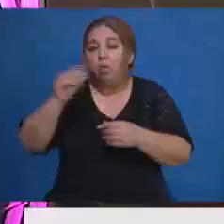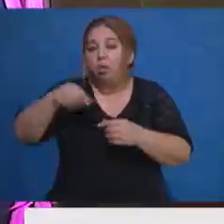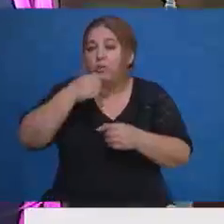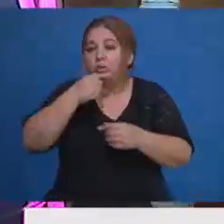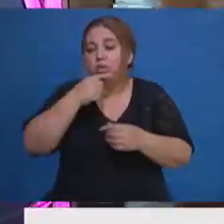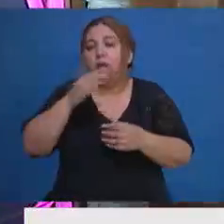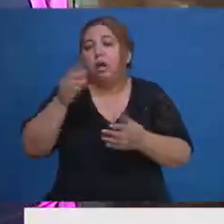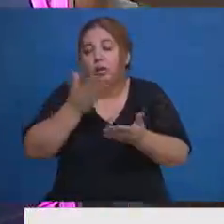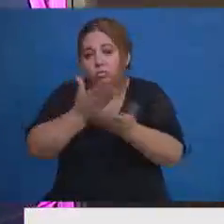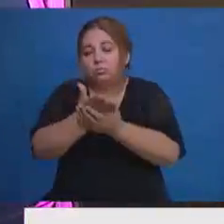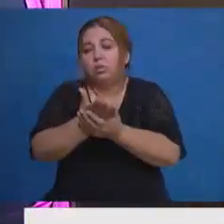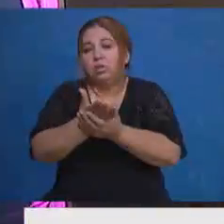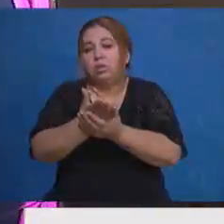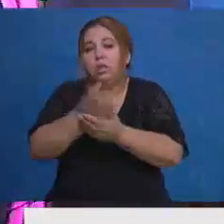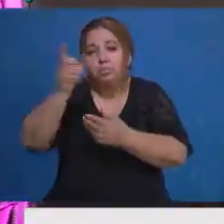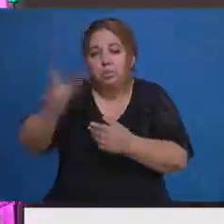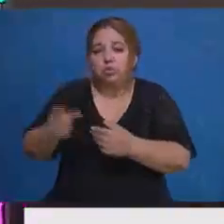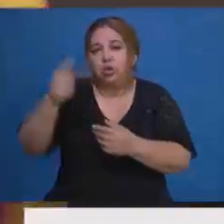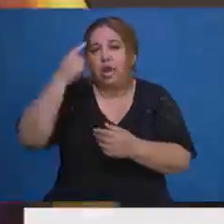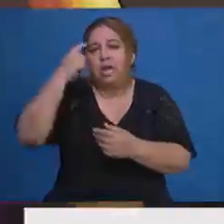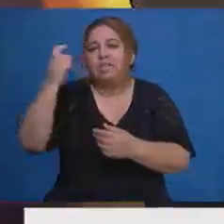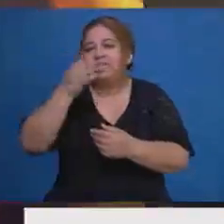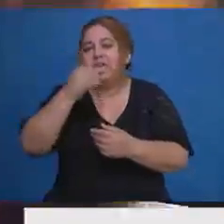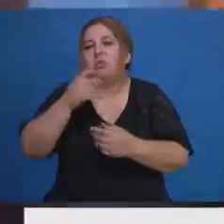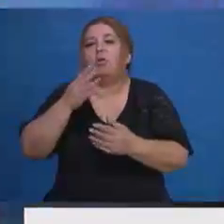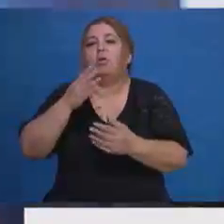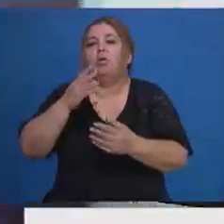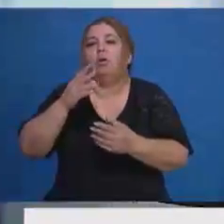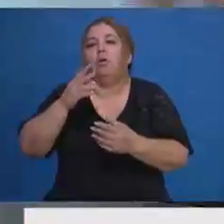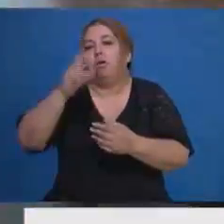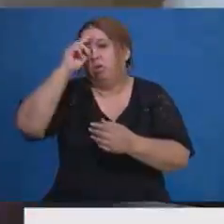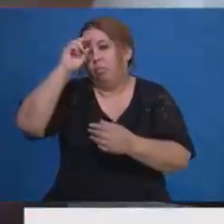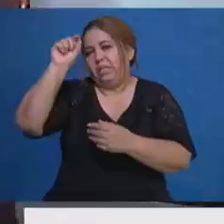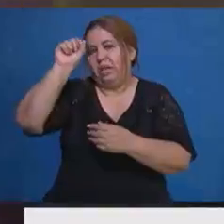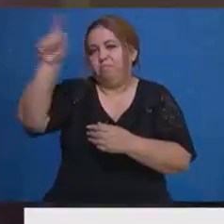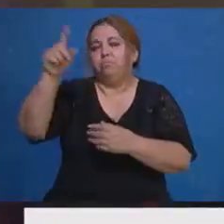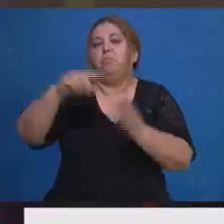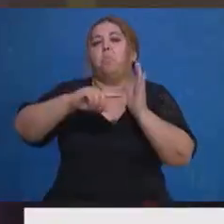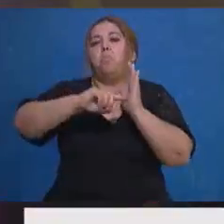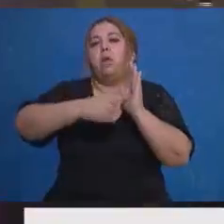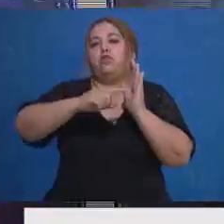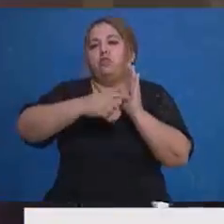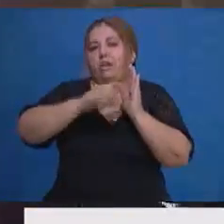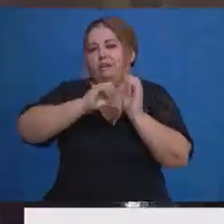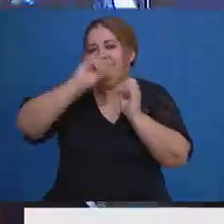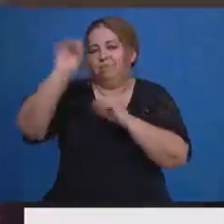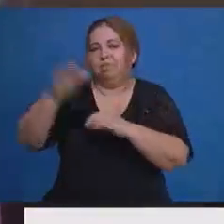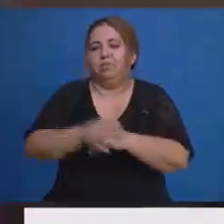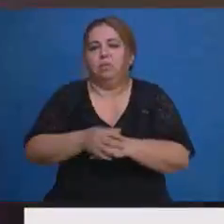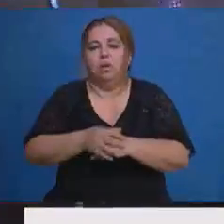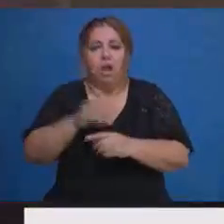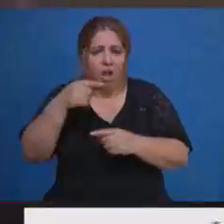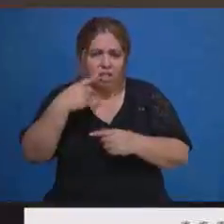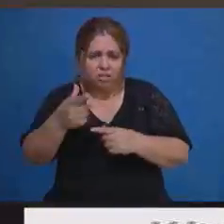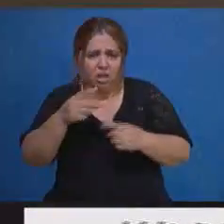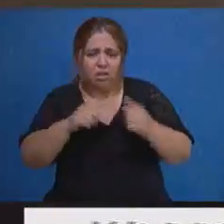sea internada en una institución de Buenos Aires. Que sea trasladado a Buenos Aires. Porque vos recién decías una institución psiquiátrica